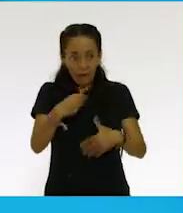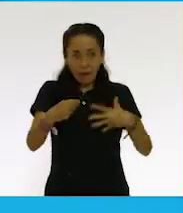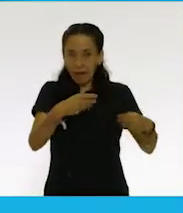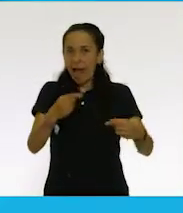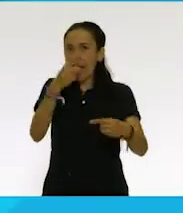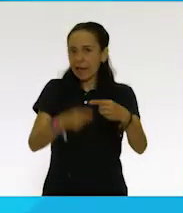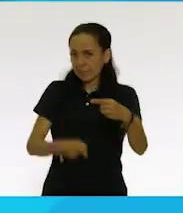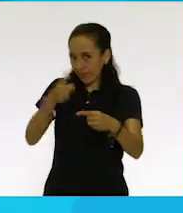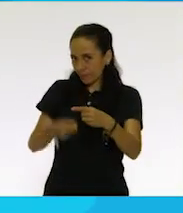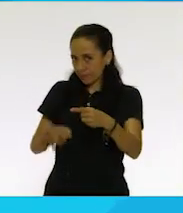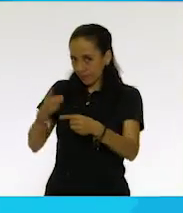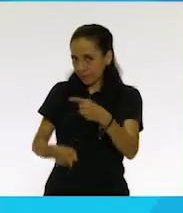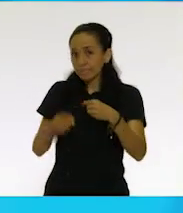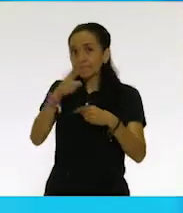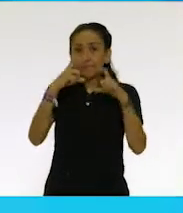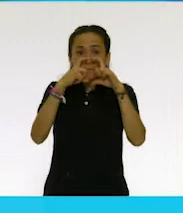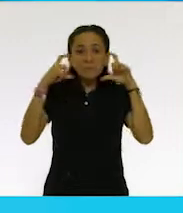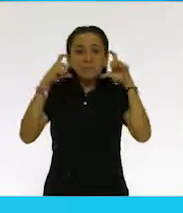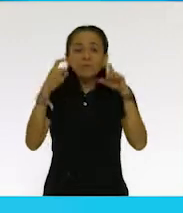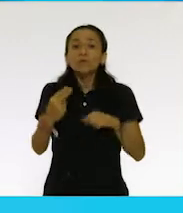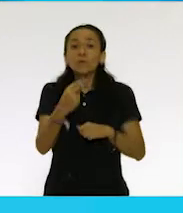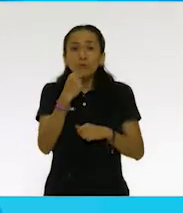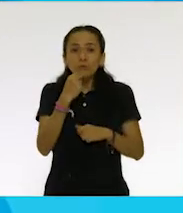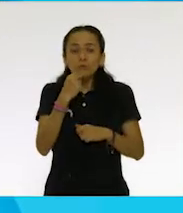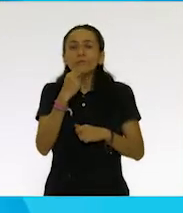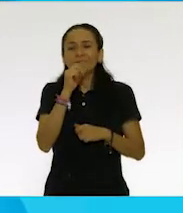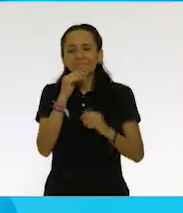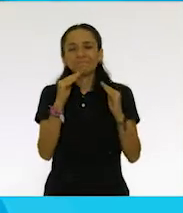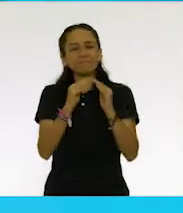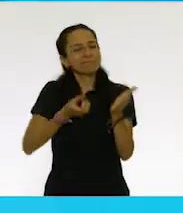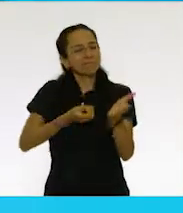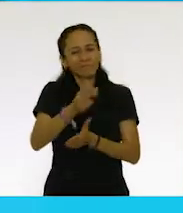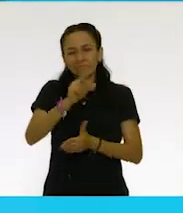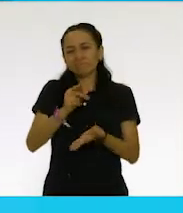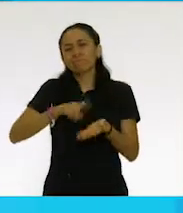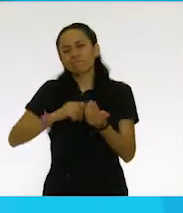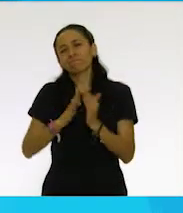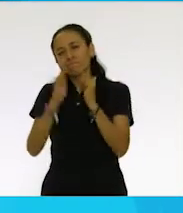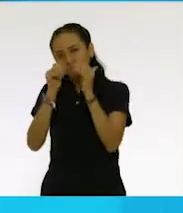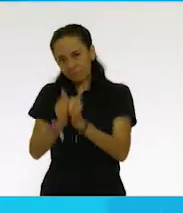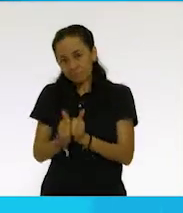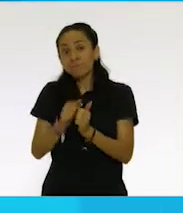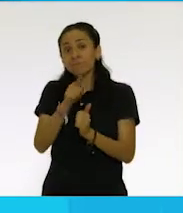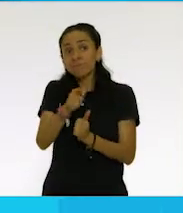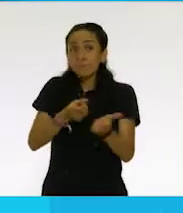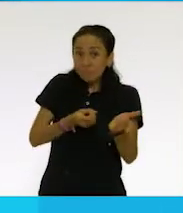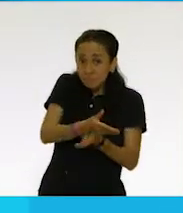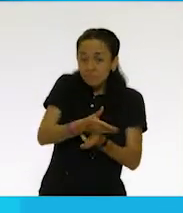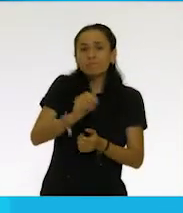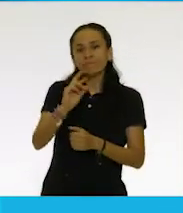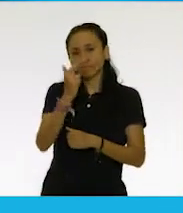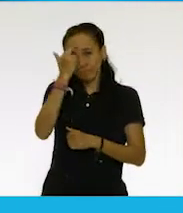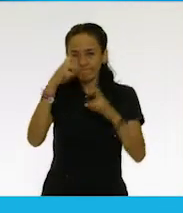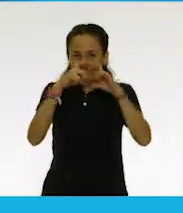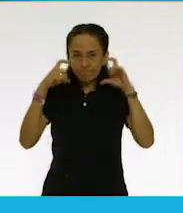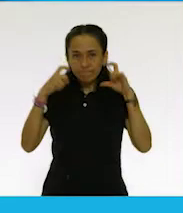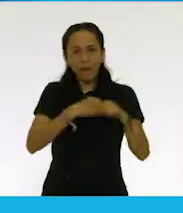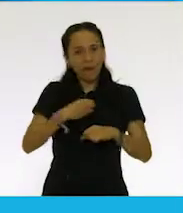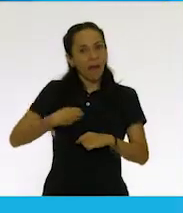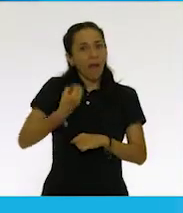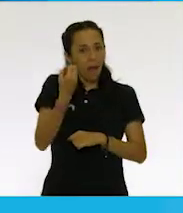Utiliza cubrebocas. No salgas de casa. Si tienes que hacerlo, recuerda que es obligatorio utilizarlo. Mantén una distancia mínima